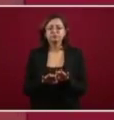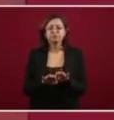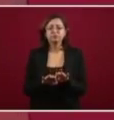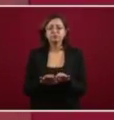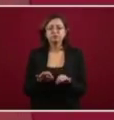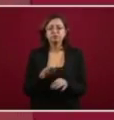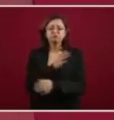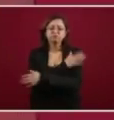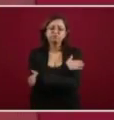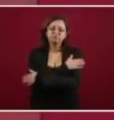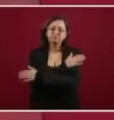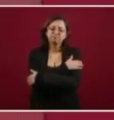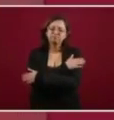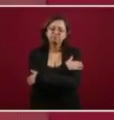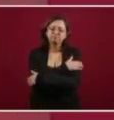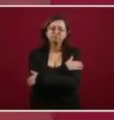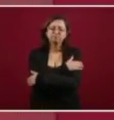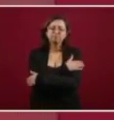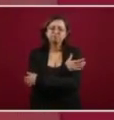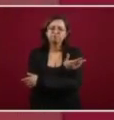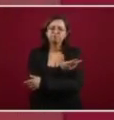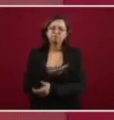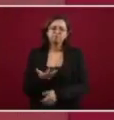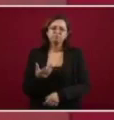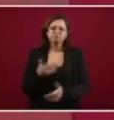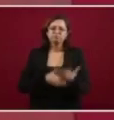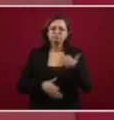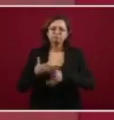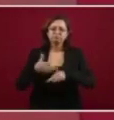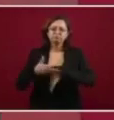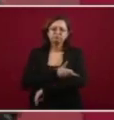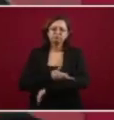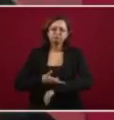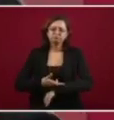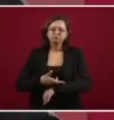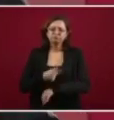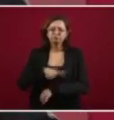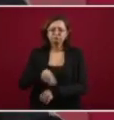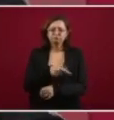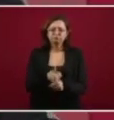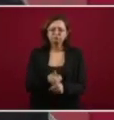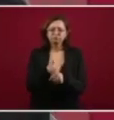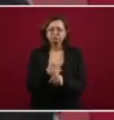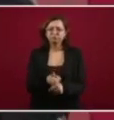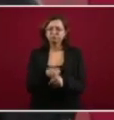mandar un abrazo a toda la familia, todos los afectados, a